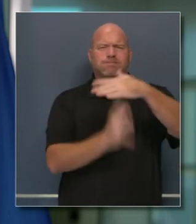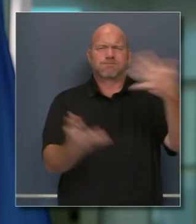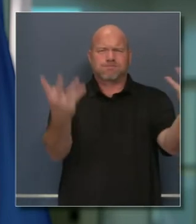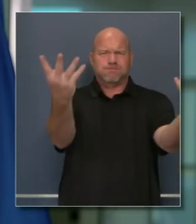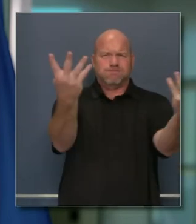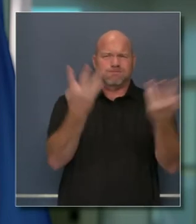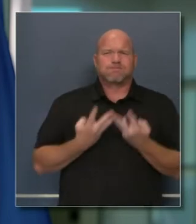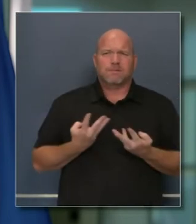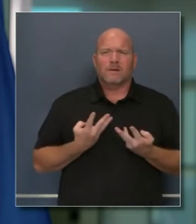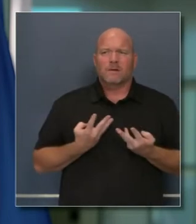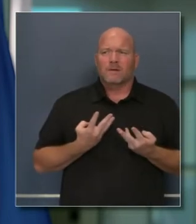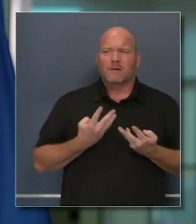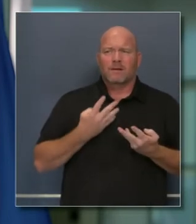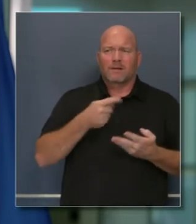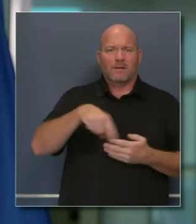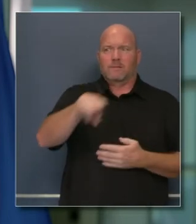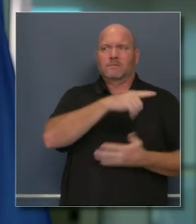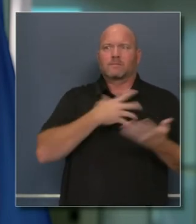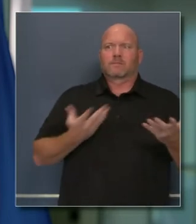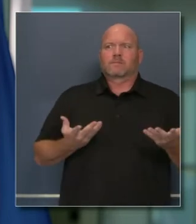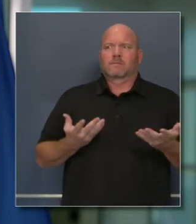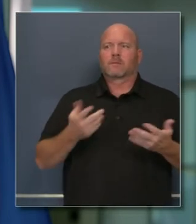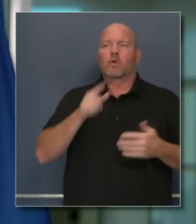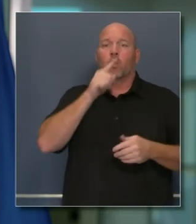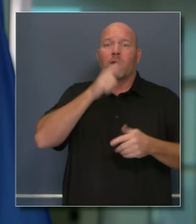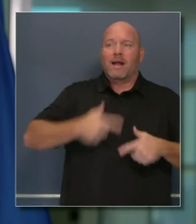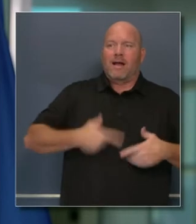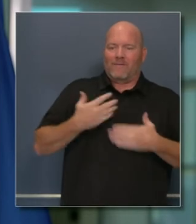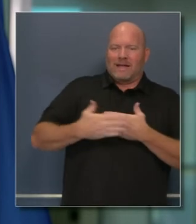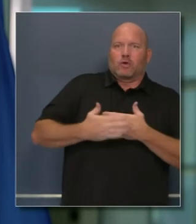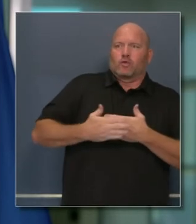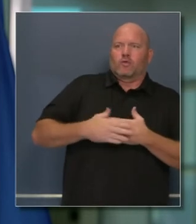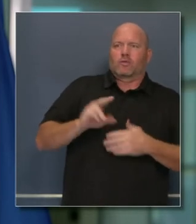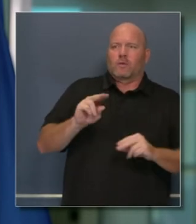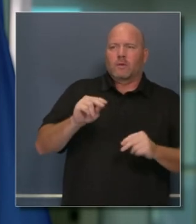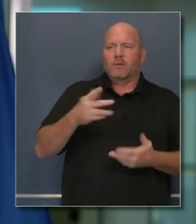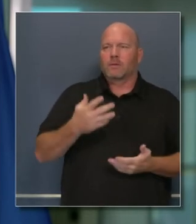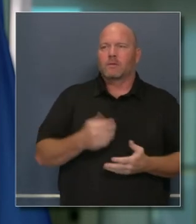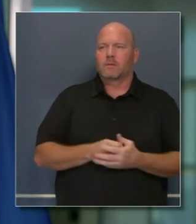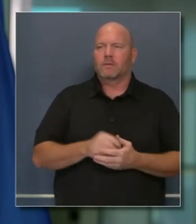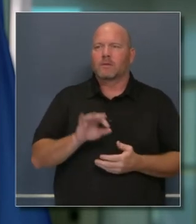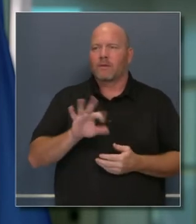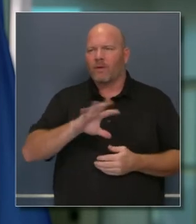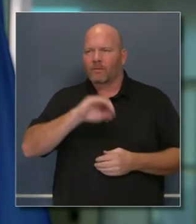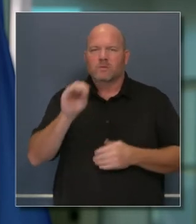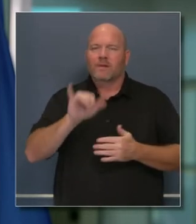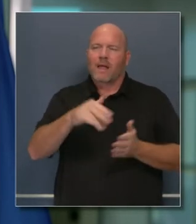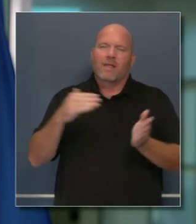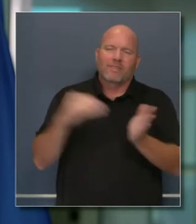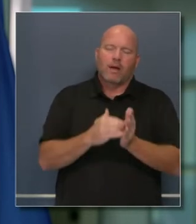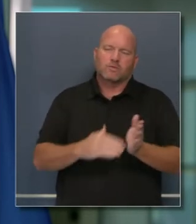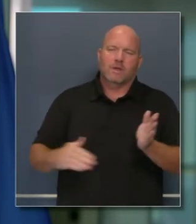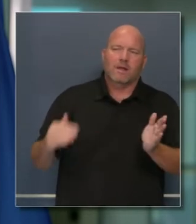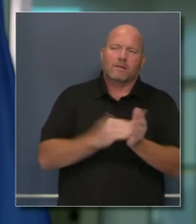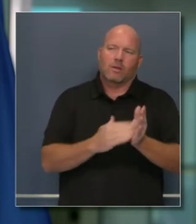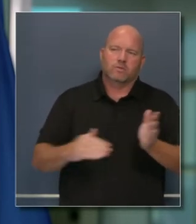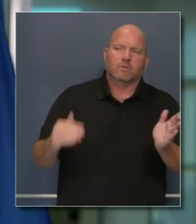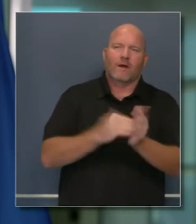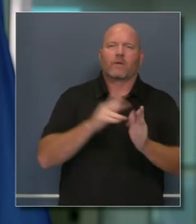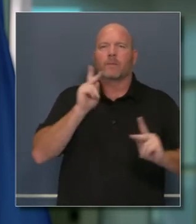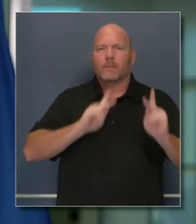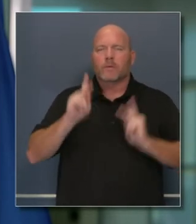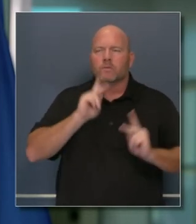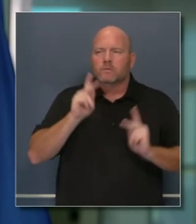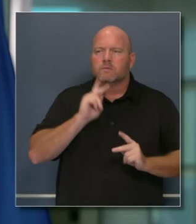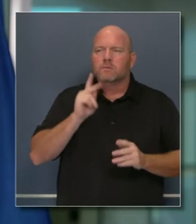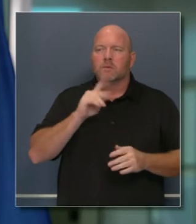los visitan, no solo personas que son vecinos de ellos. 5% del parque son miles y miles de personas.